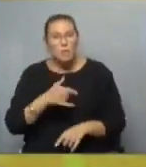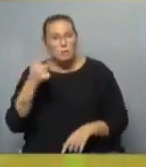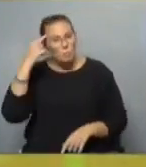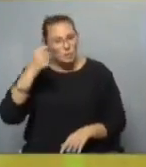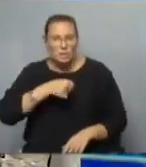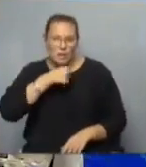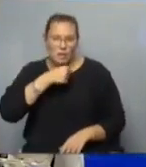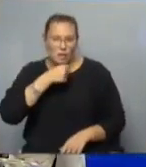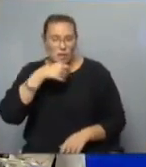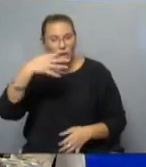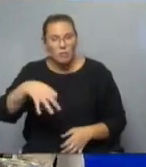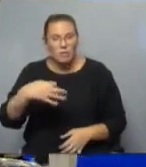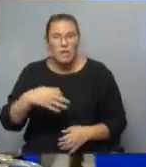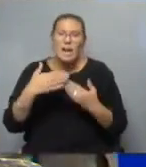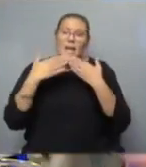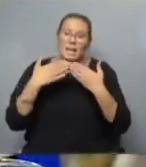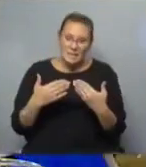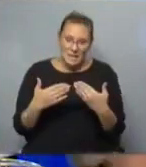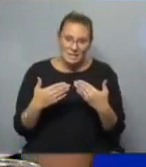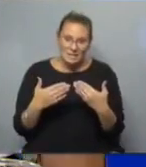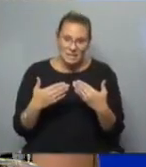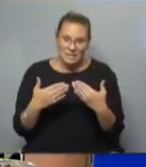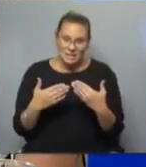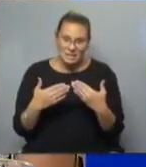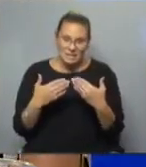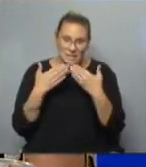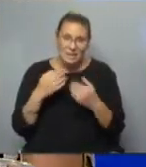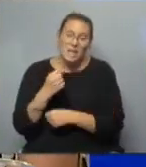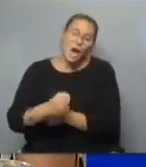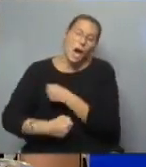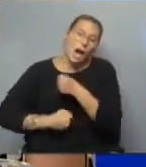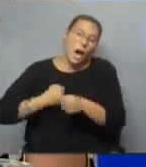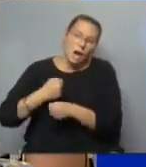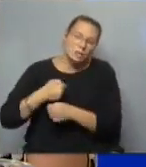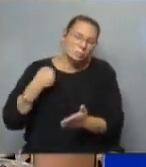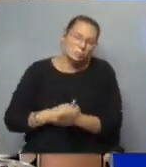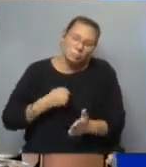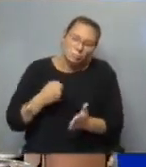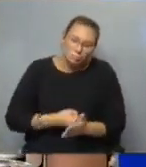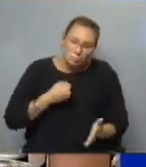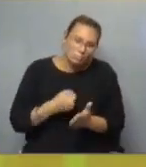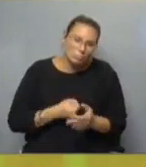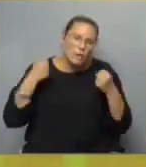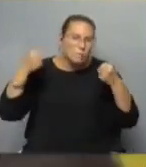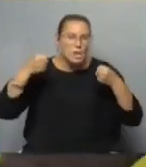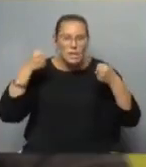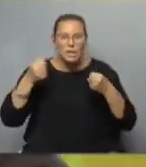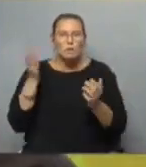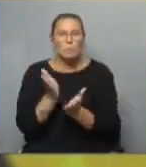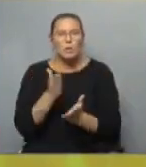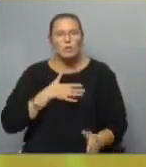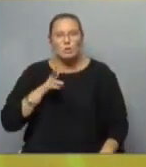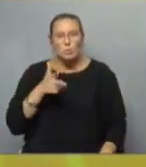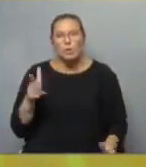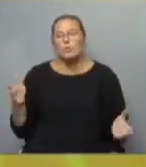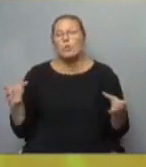vejez. Exactamente. Y bueno, y muchas gracias por bueno todos tus años luchando eso es por los derechos humanos. Bueno, eso es un que hicimos